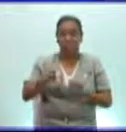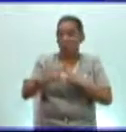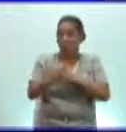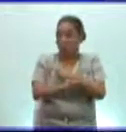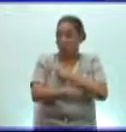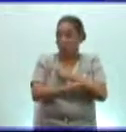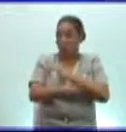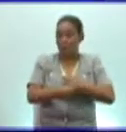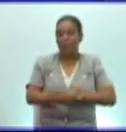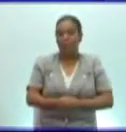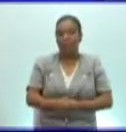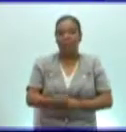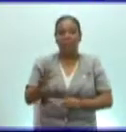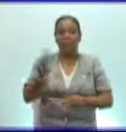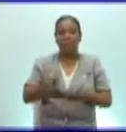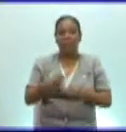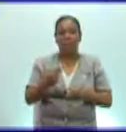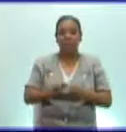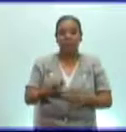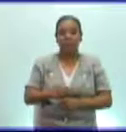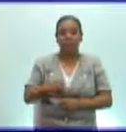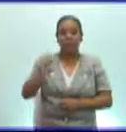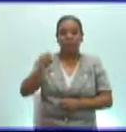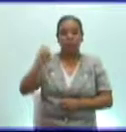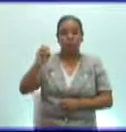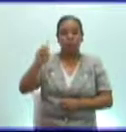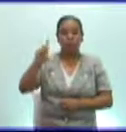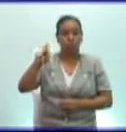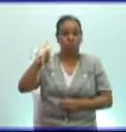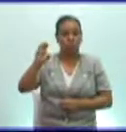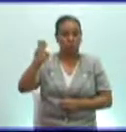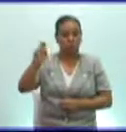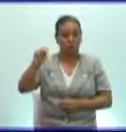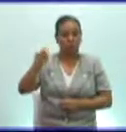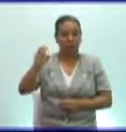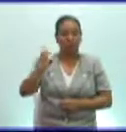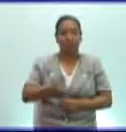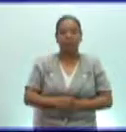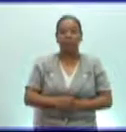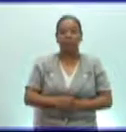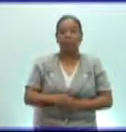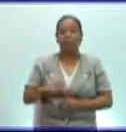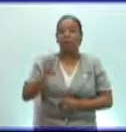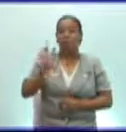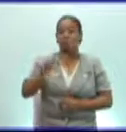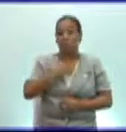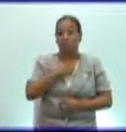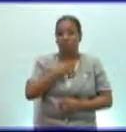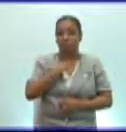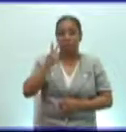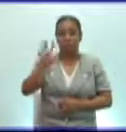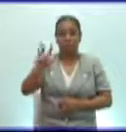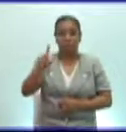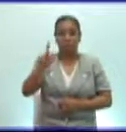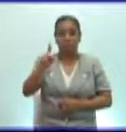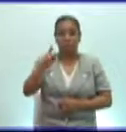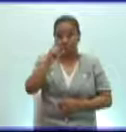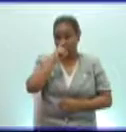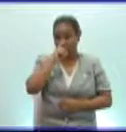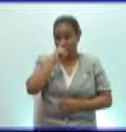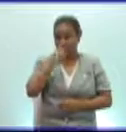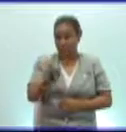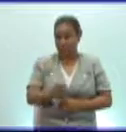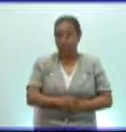aquí lo tenemos en pantalla, Søren Sørensen. Propuso a la edad de 41 años, en